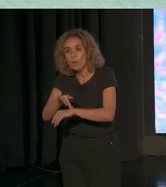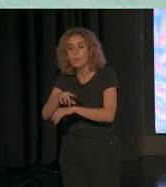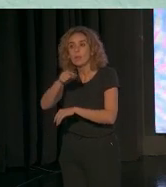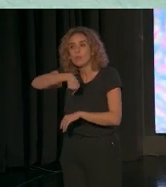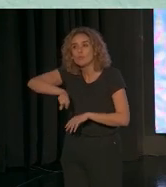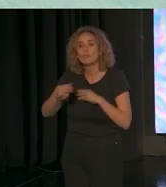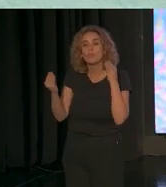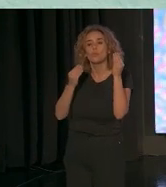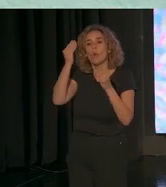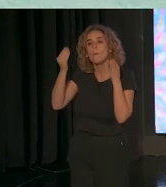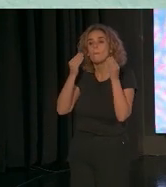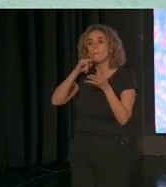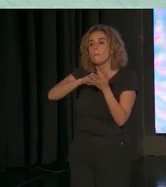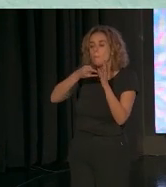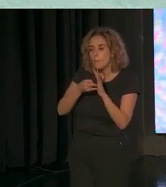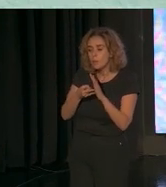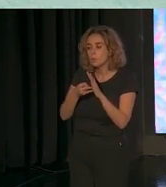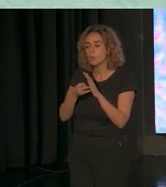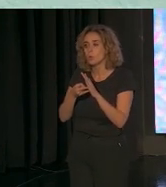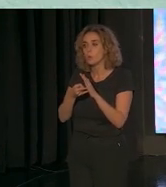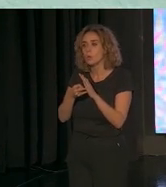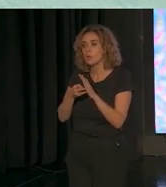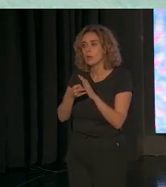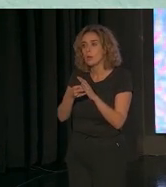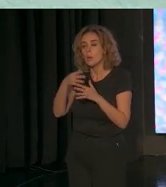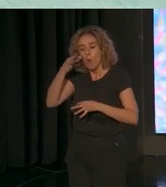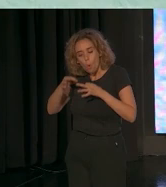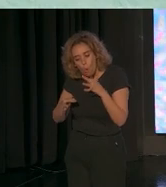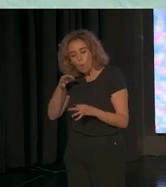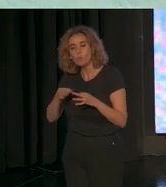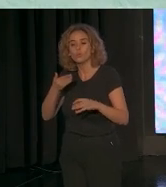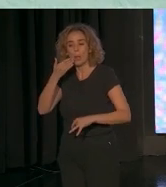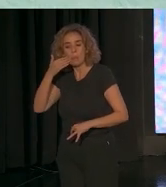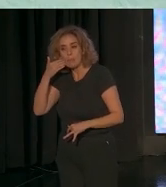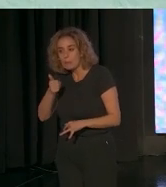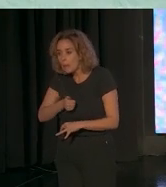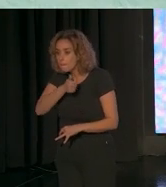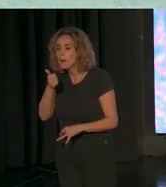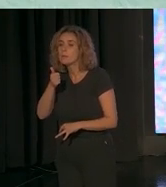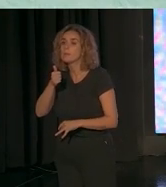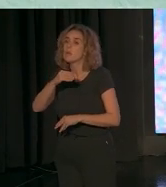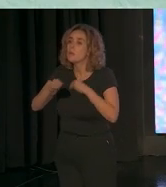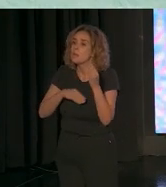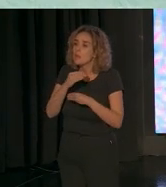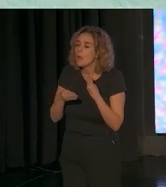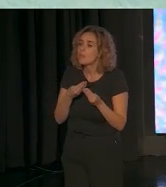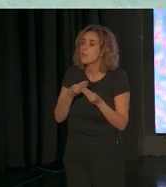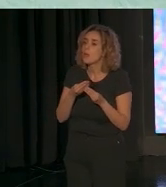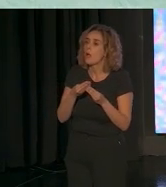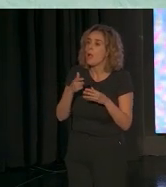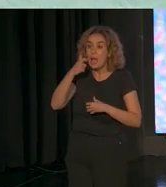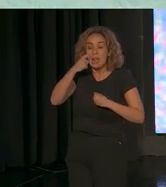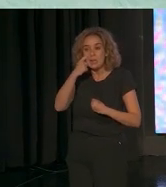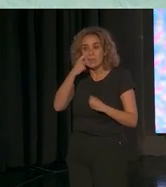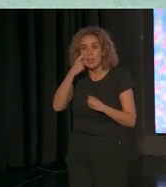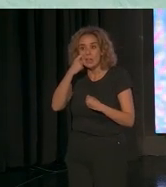reflexionar sobre qué metodología de investigación era más justa, más digna y que permitía mejor conocer esa realidad